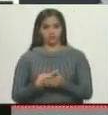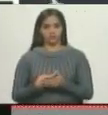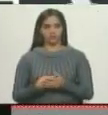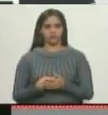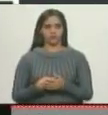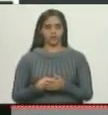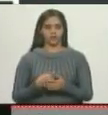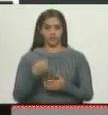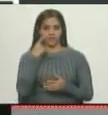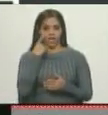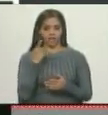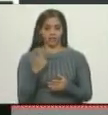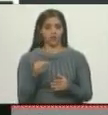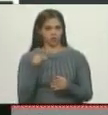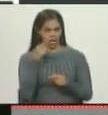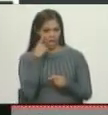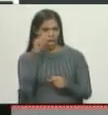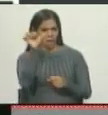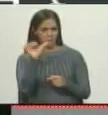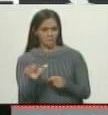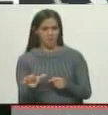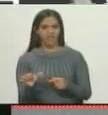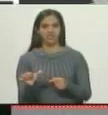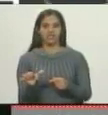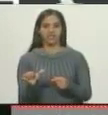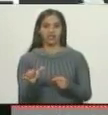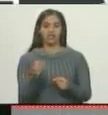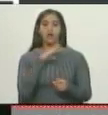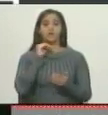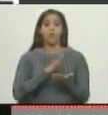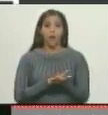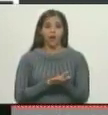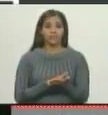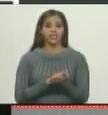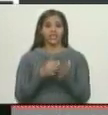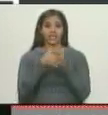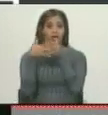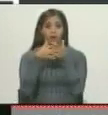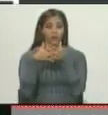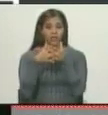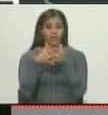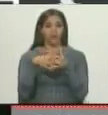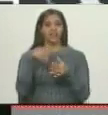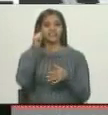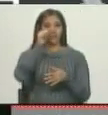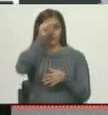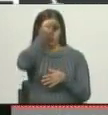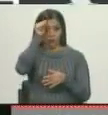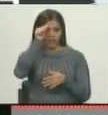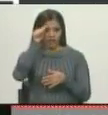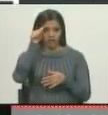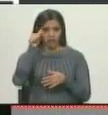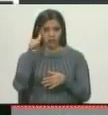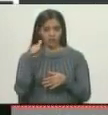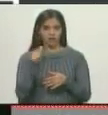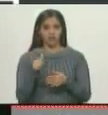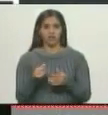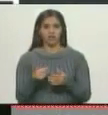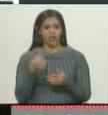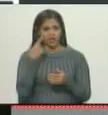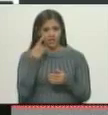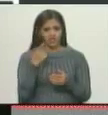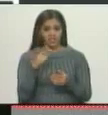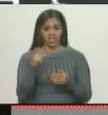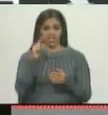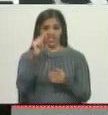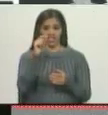Ya que ustedes se han dado cuenta de las masacres que ha habido en Estados Unidos el sábado y el domingo, en El Paso, Texas, y